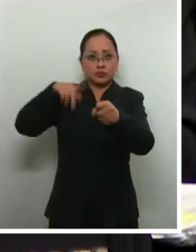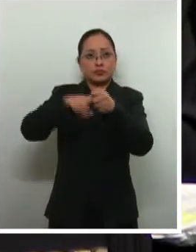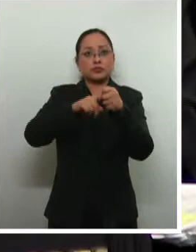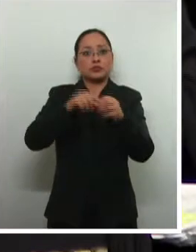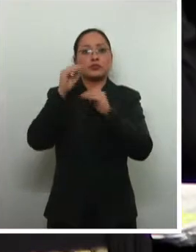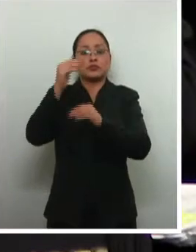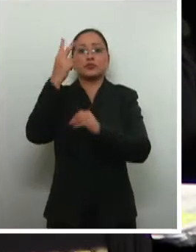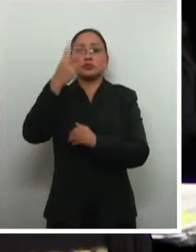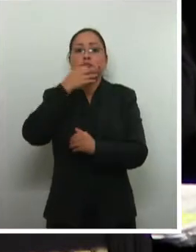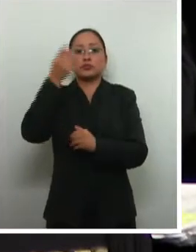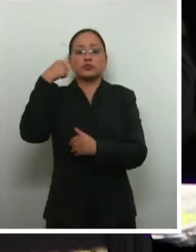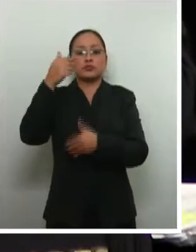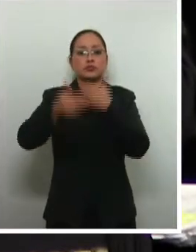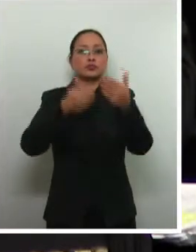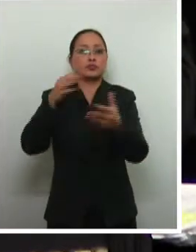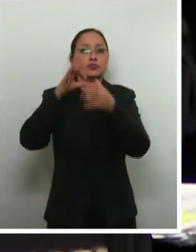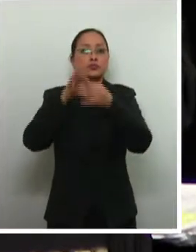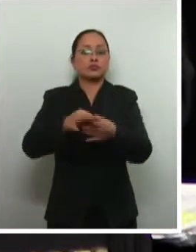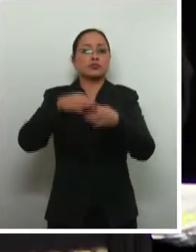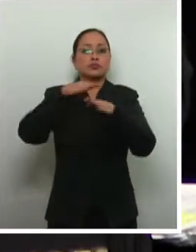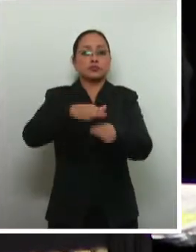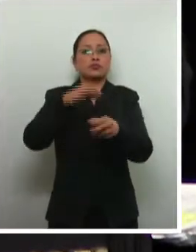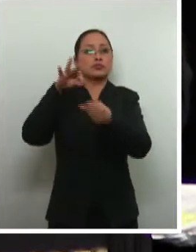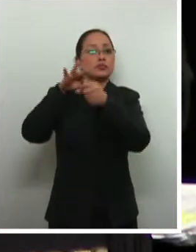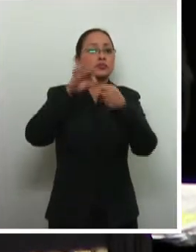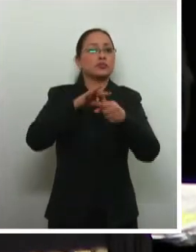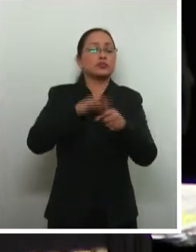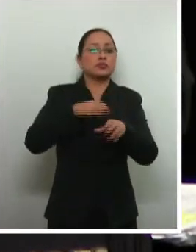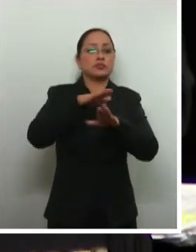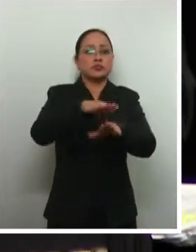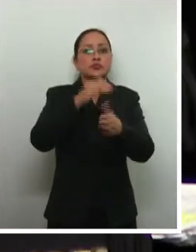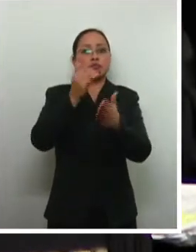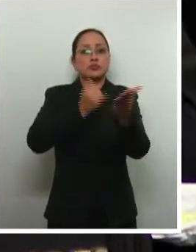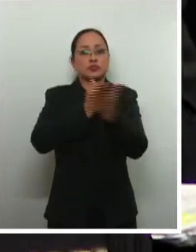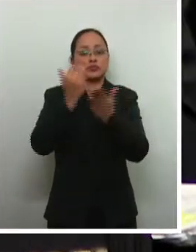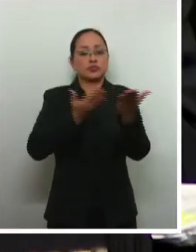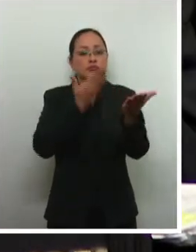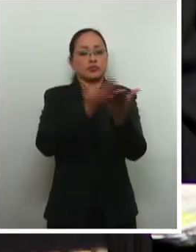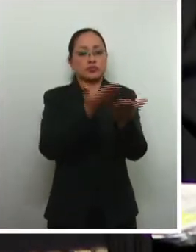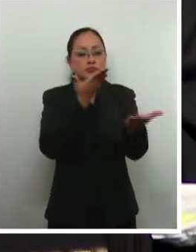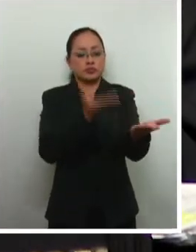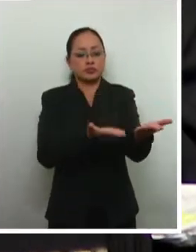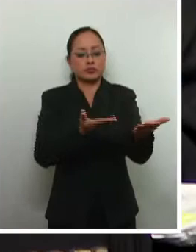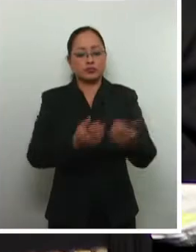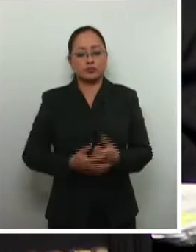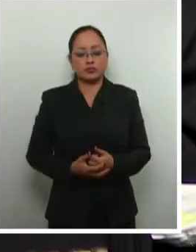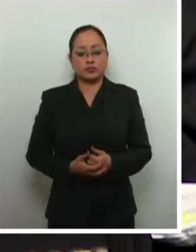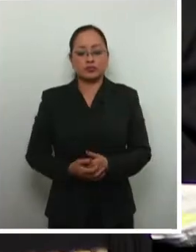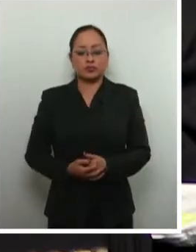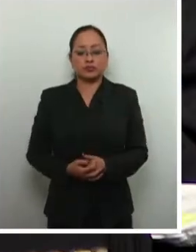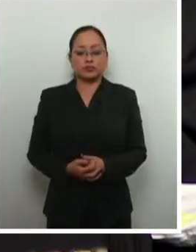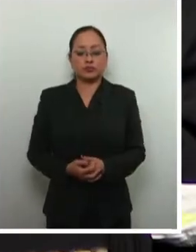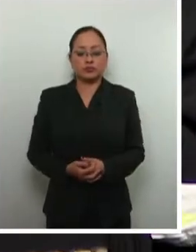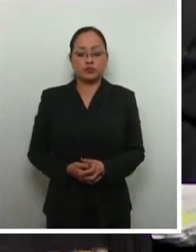2 minutos para proceder a la votación en términos del dictamen.